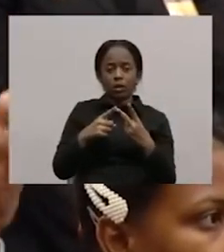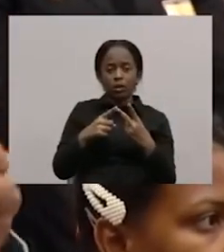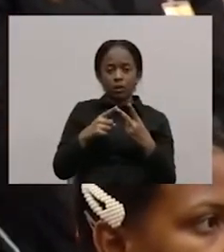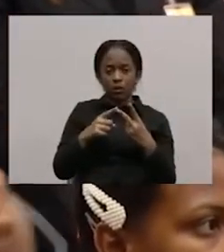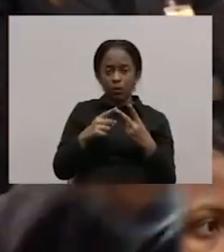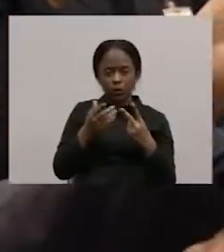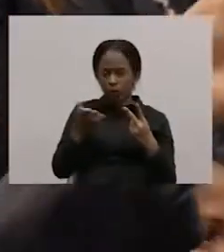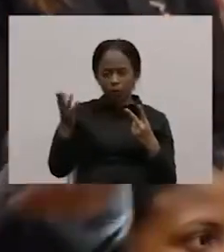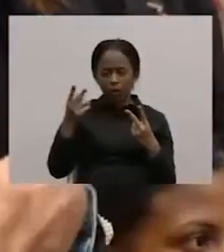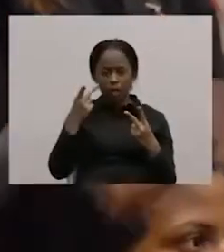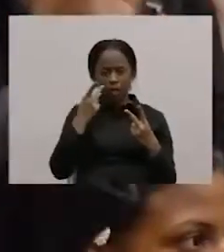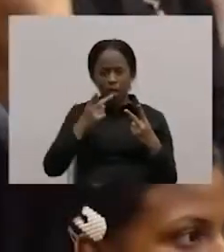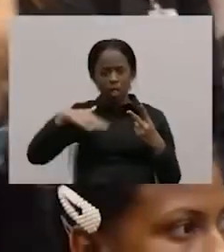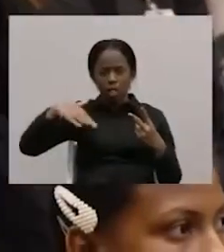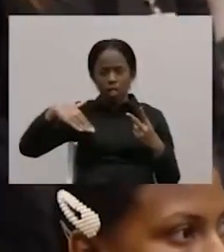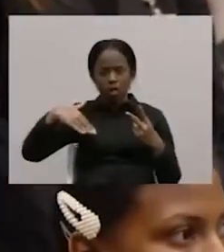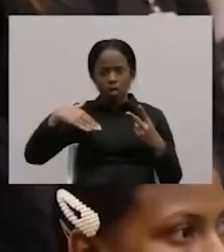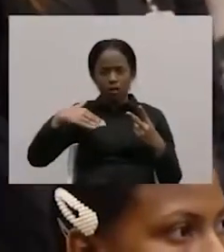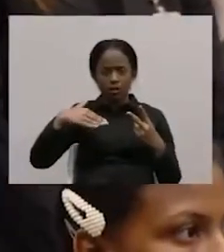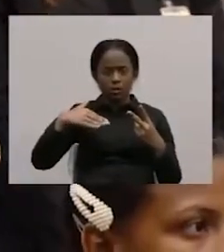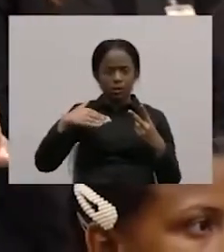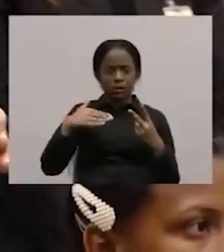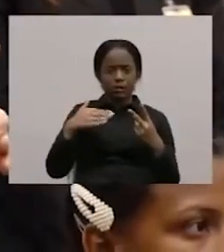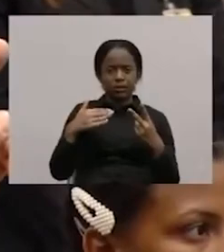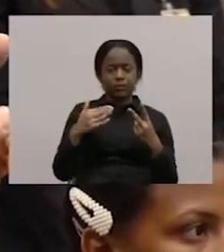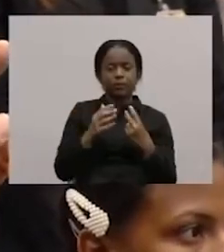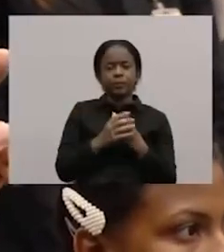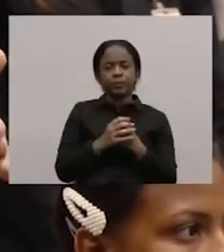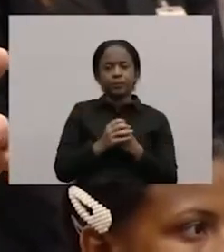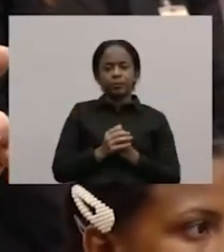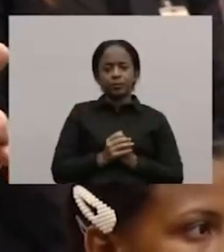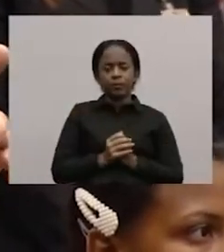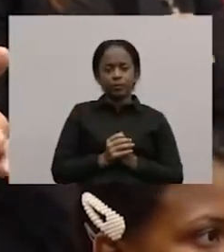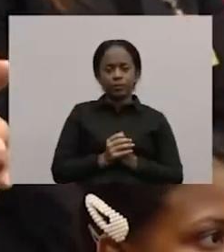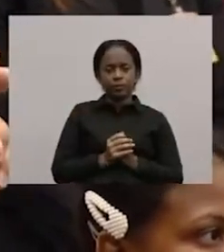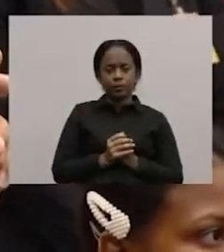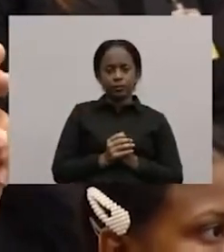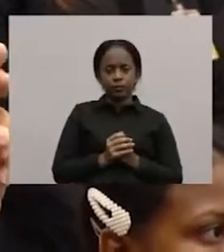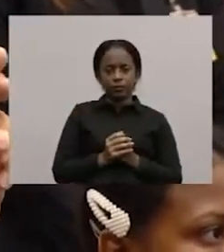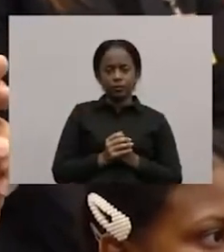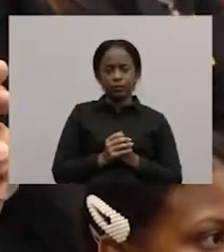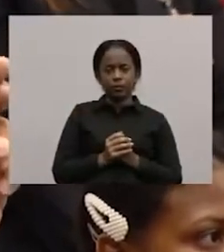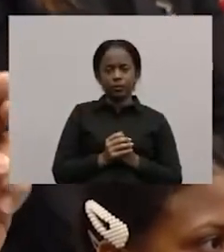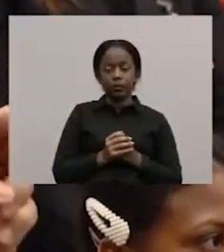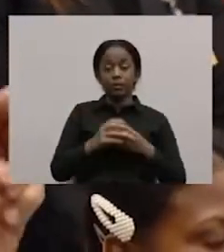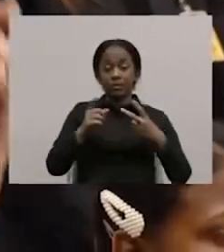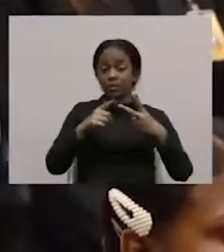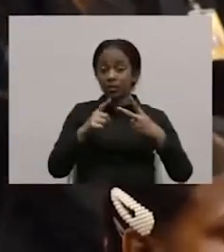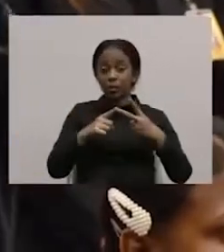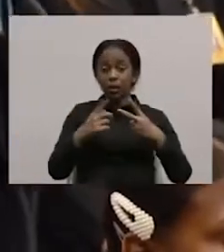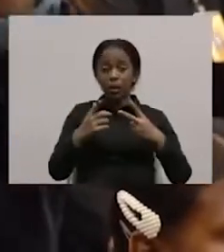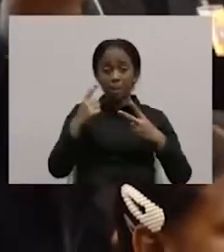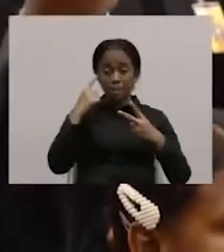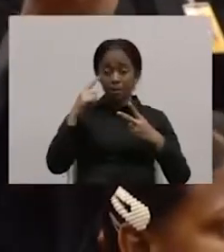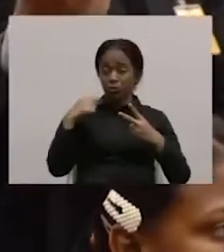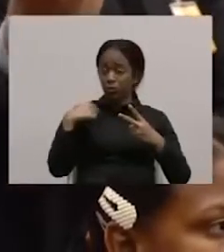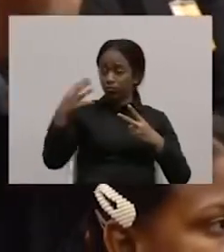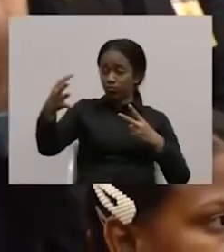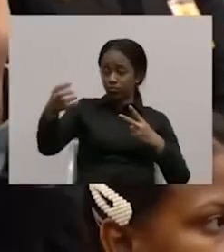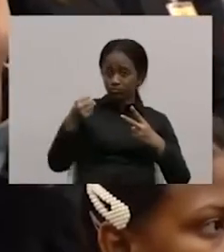no la han visto ninguno de los que nos han sucedido en la dirección del Colegio Dominicano de Periodistas, es que para